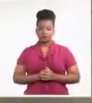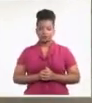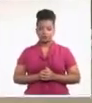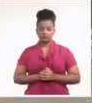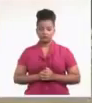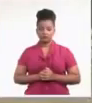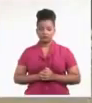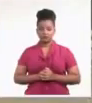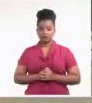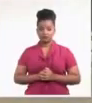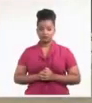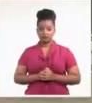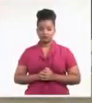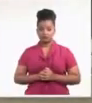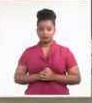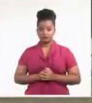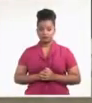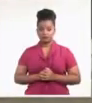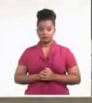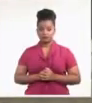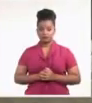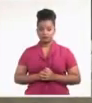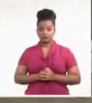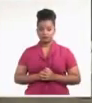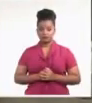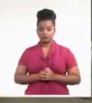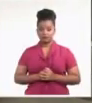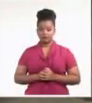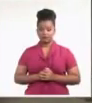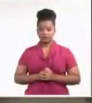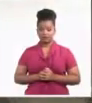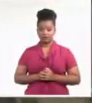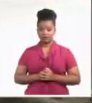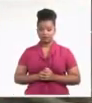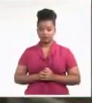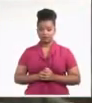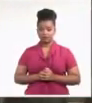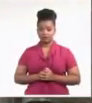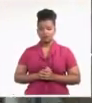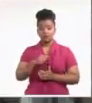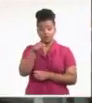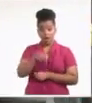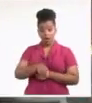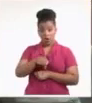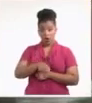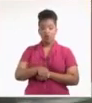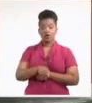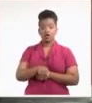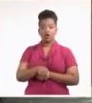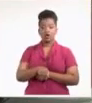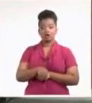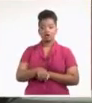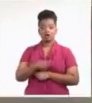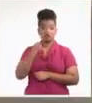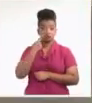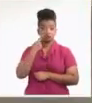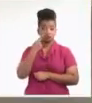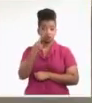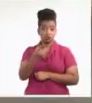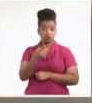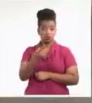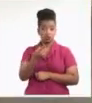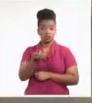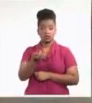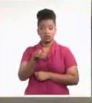dedicado a los temas de la electricidad en México, y ahora estamos recibiendo la carga